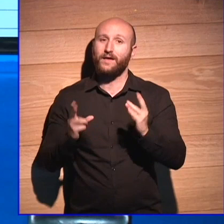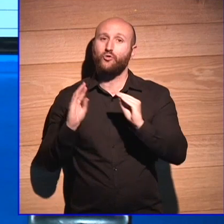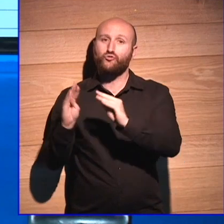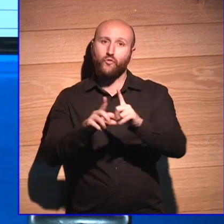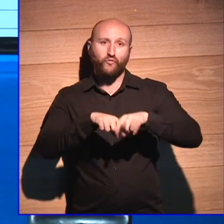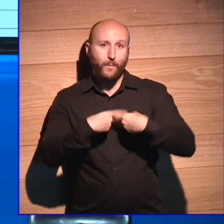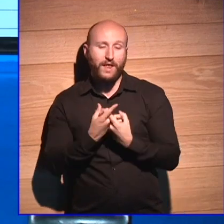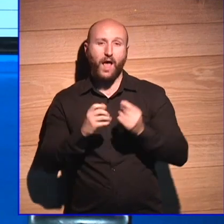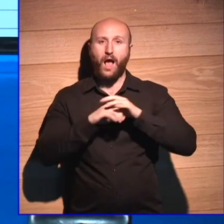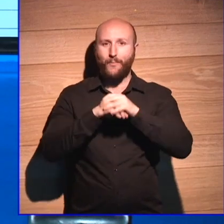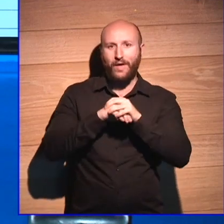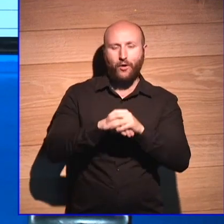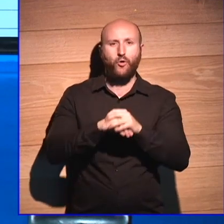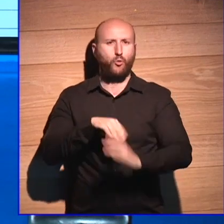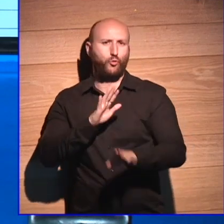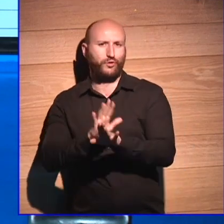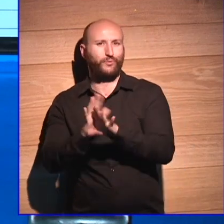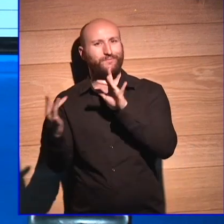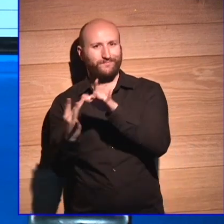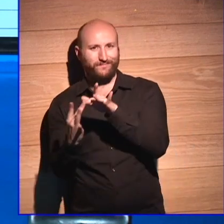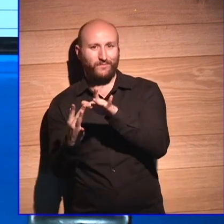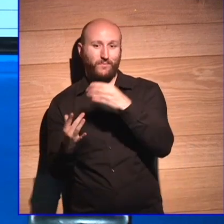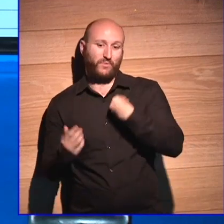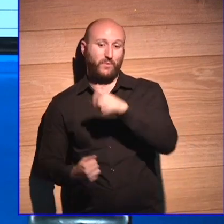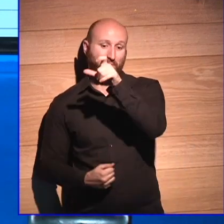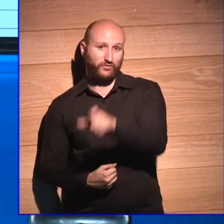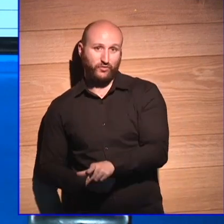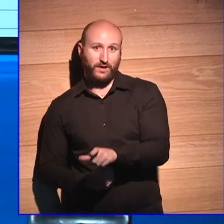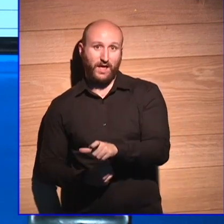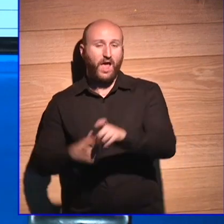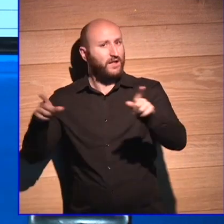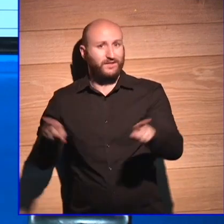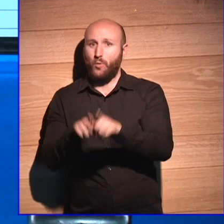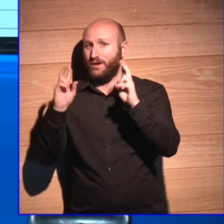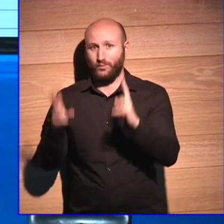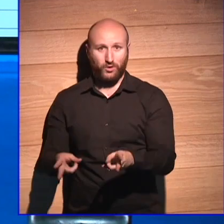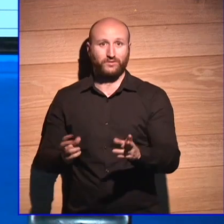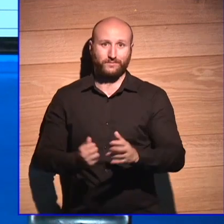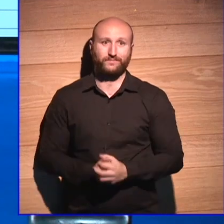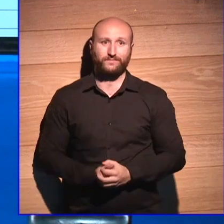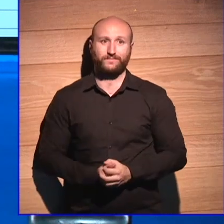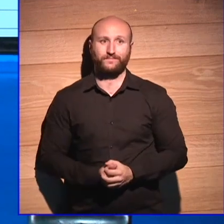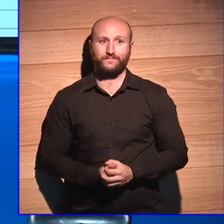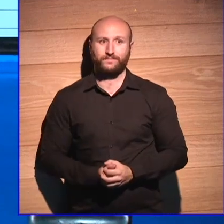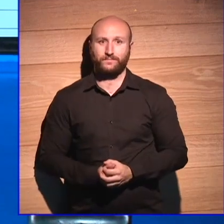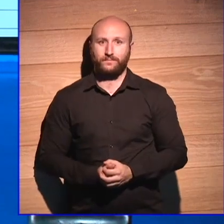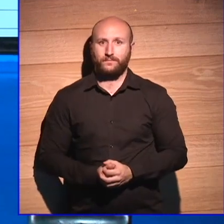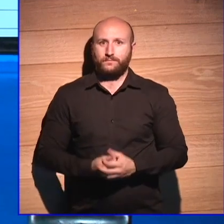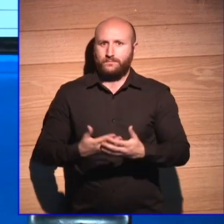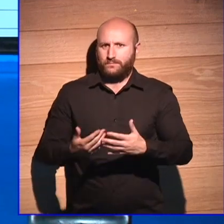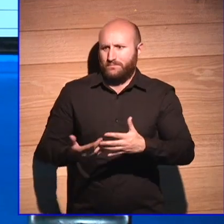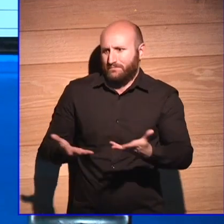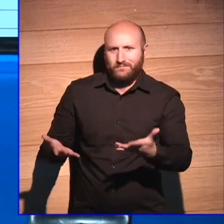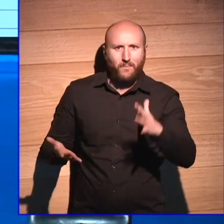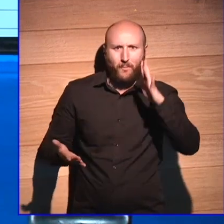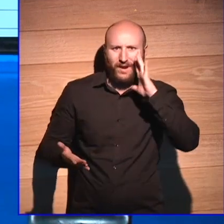familiares, sus amigos puedan seguir interaccionando con esta persona aunque ya no esté. Y esto que bueno, a mí me parece de ciencia